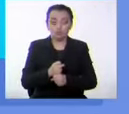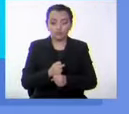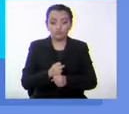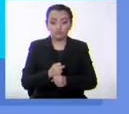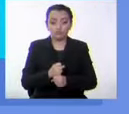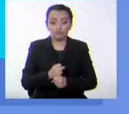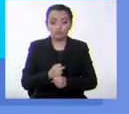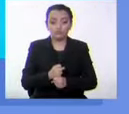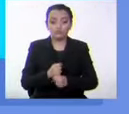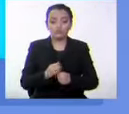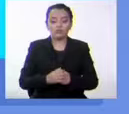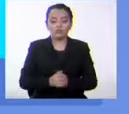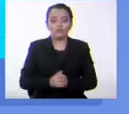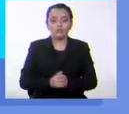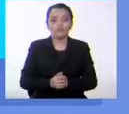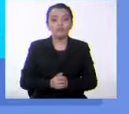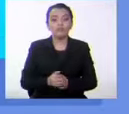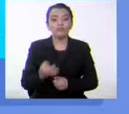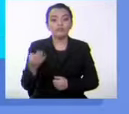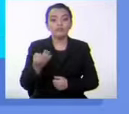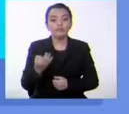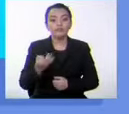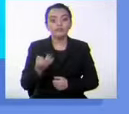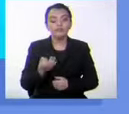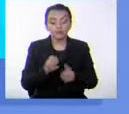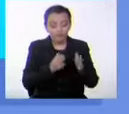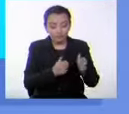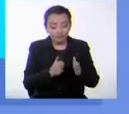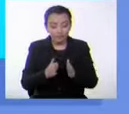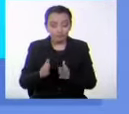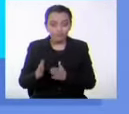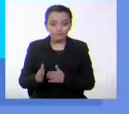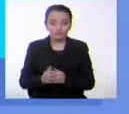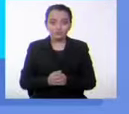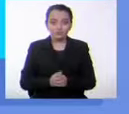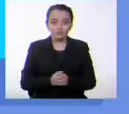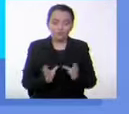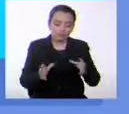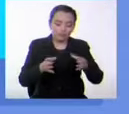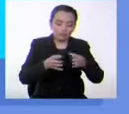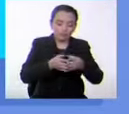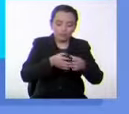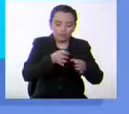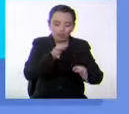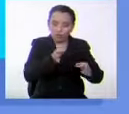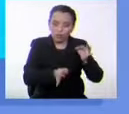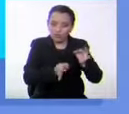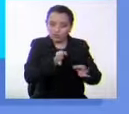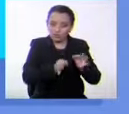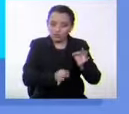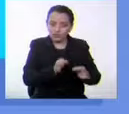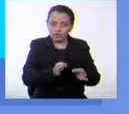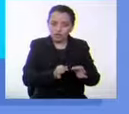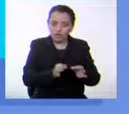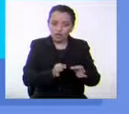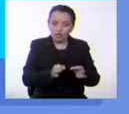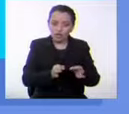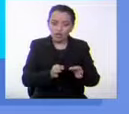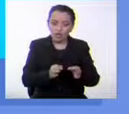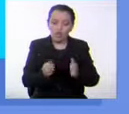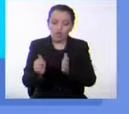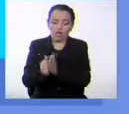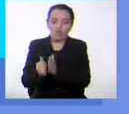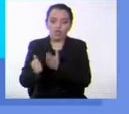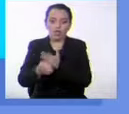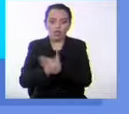mala organización en el país. El órgano judicial, el órgano legislativo y el órgano ejecutivo tendrían